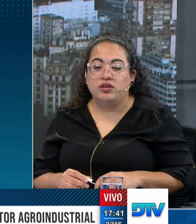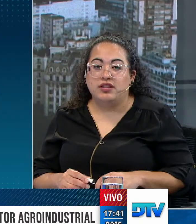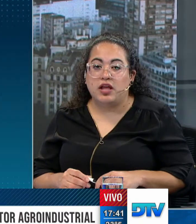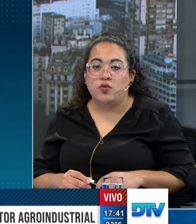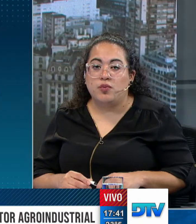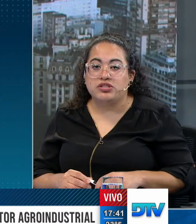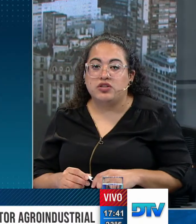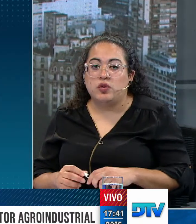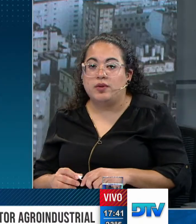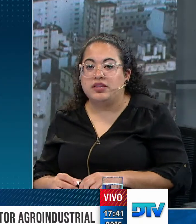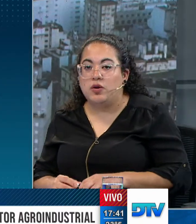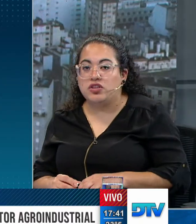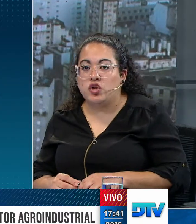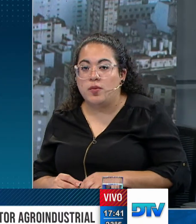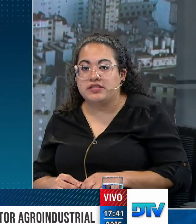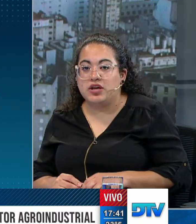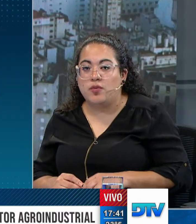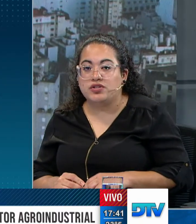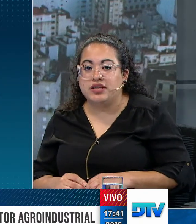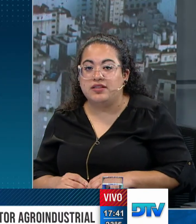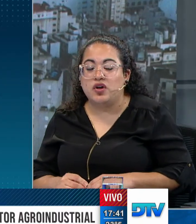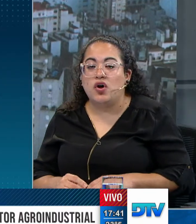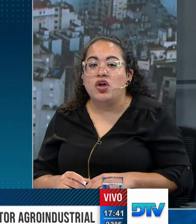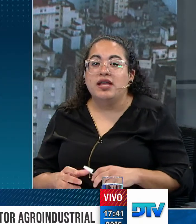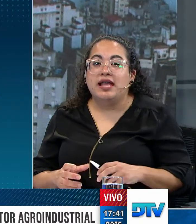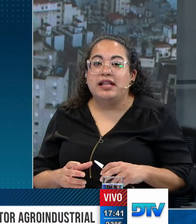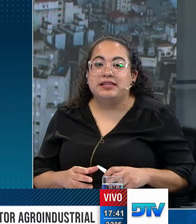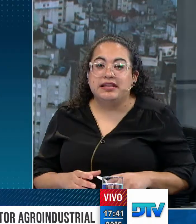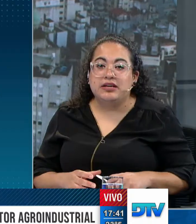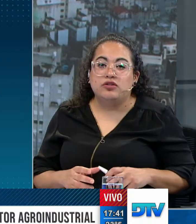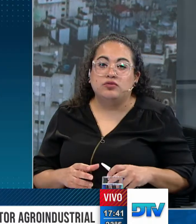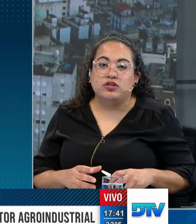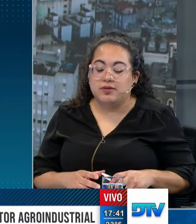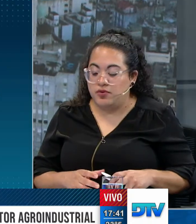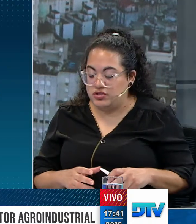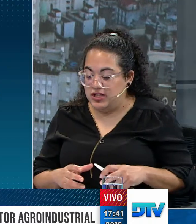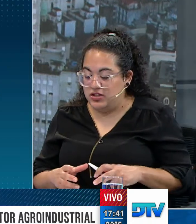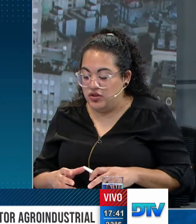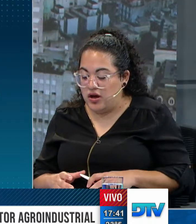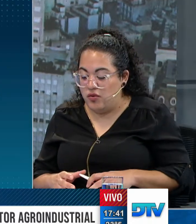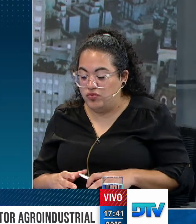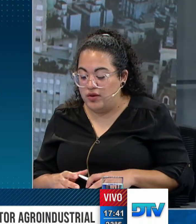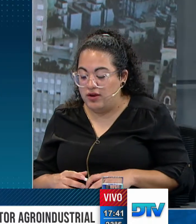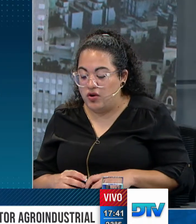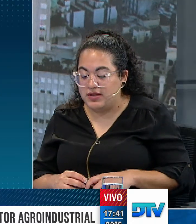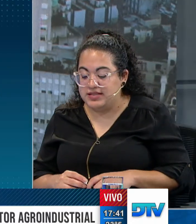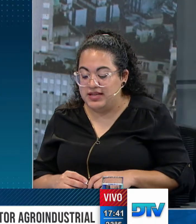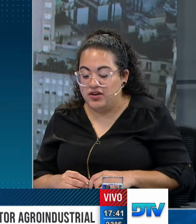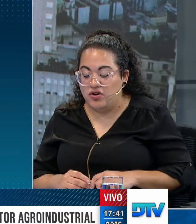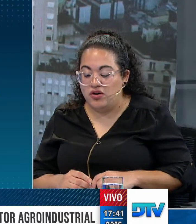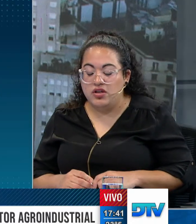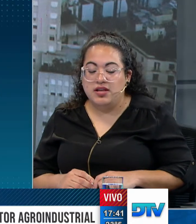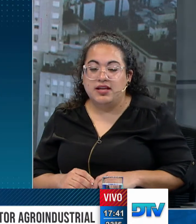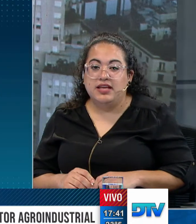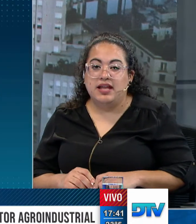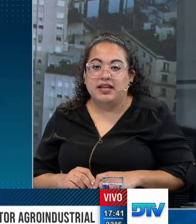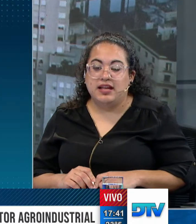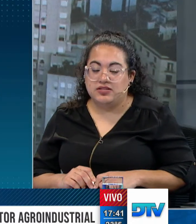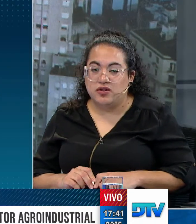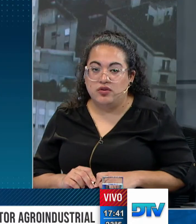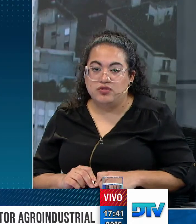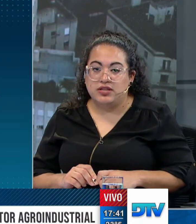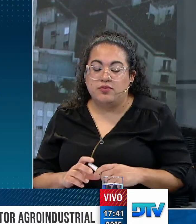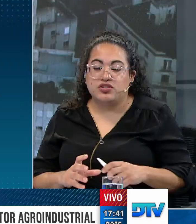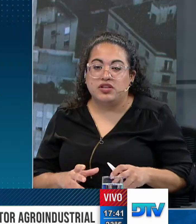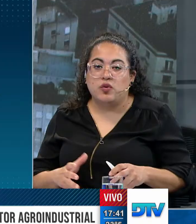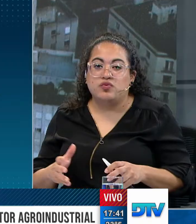un 31% a un 24,5%, el trigo de un 12% a un 9,5%, y el girasol